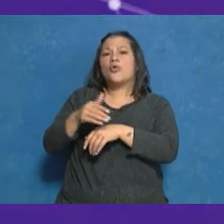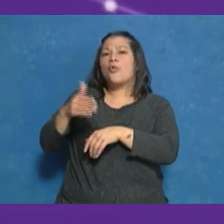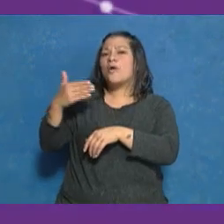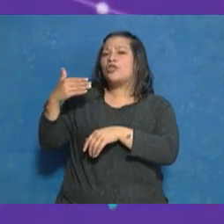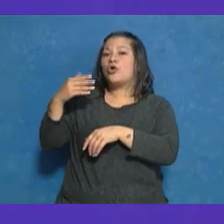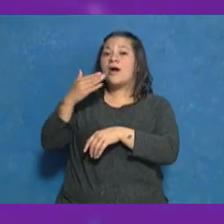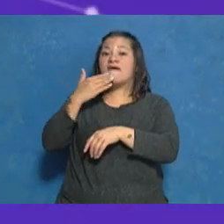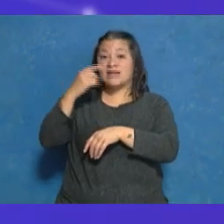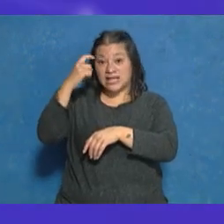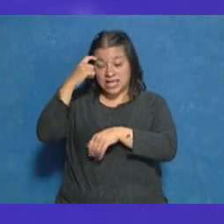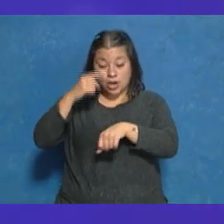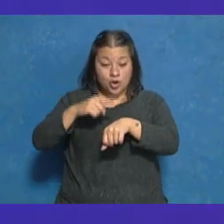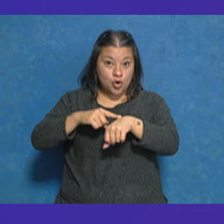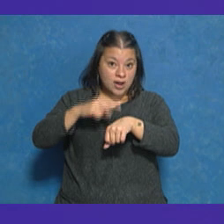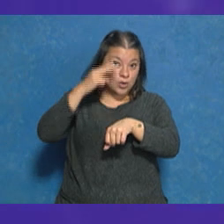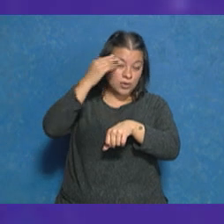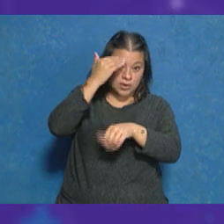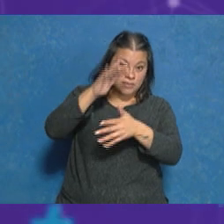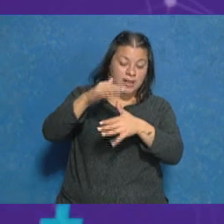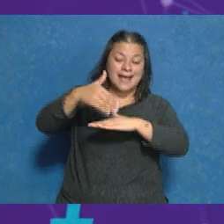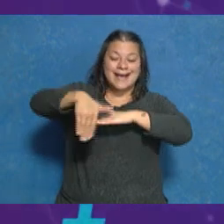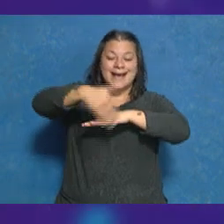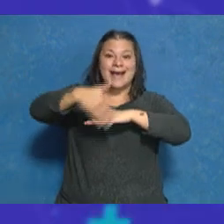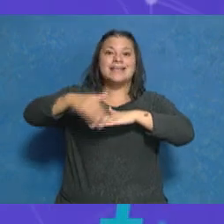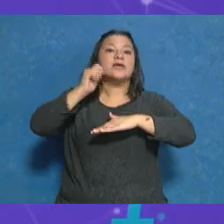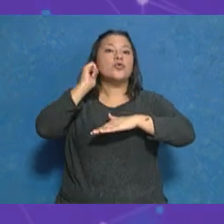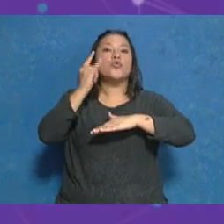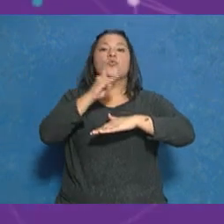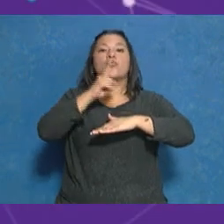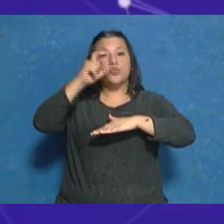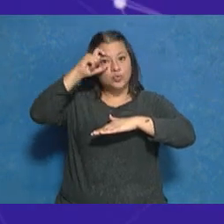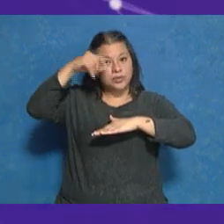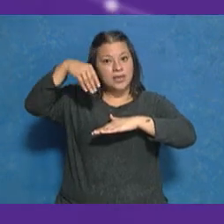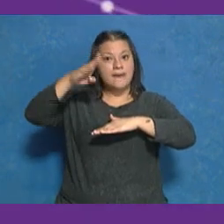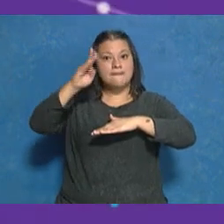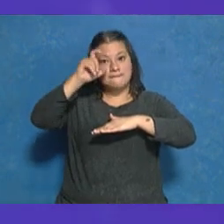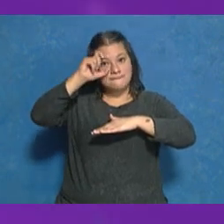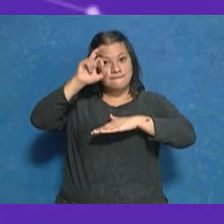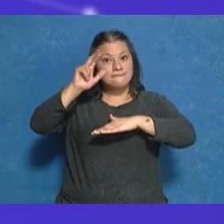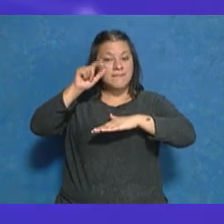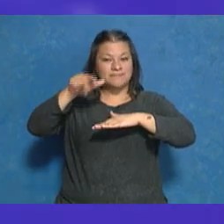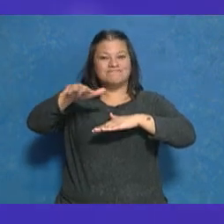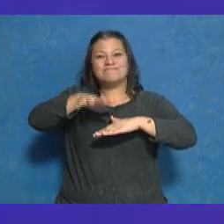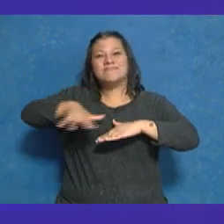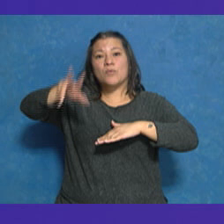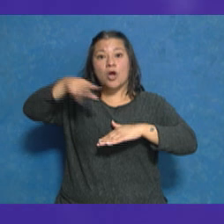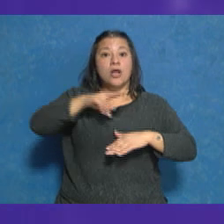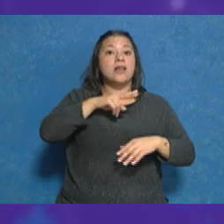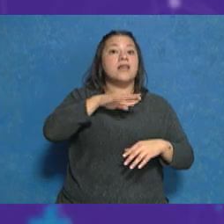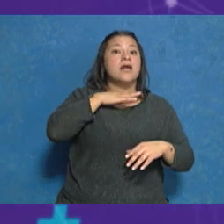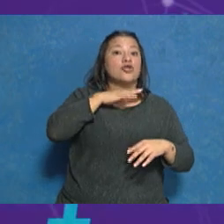a las 21:15 horas en el domicilio ubicado en calle Gutenberg al 2365 de Guaymallén, cuando dos